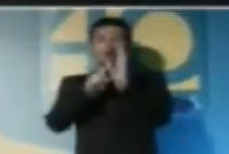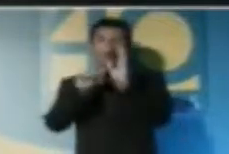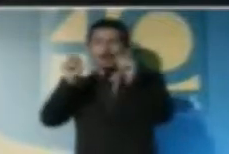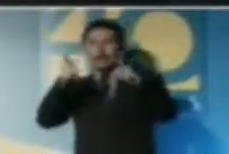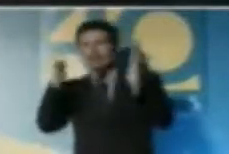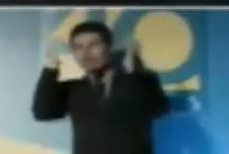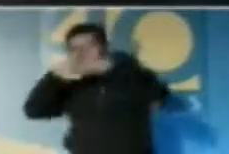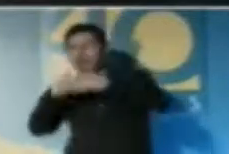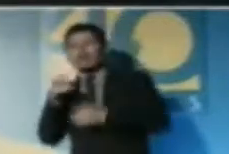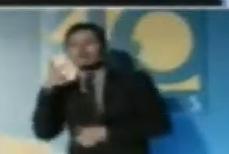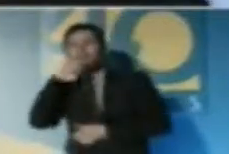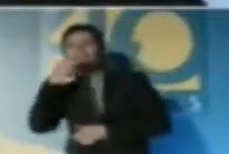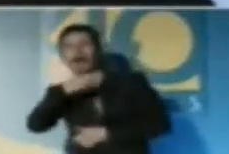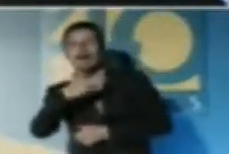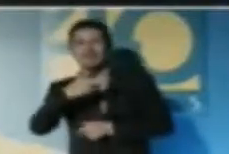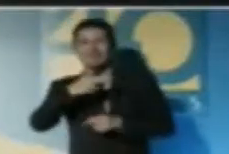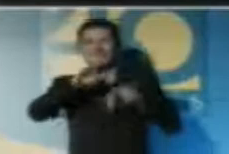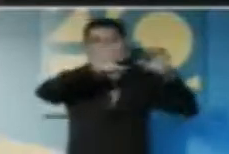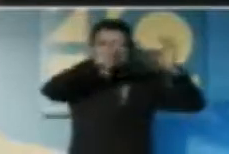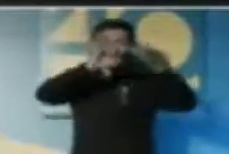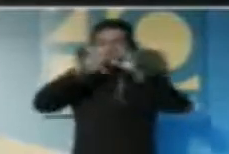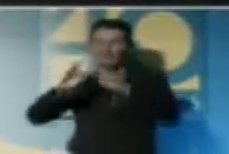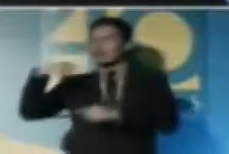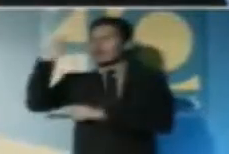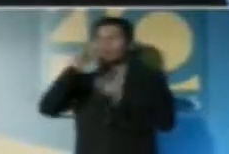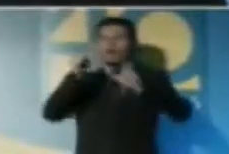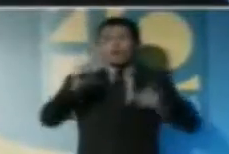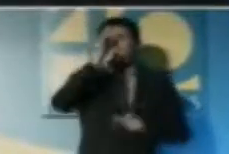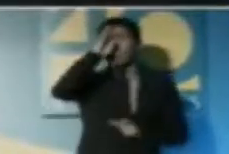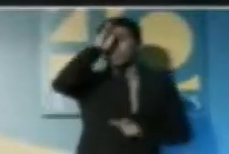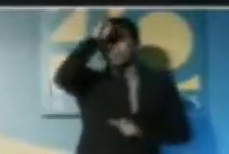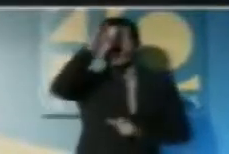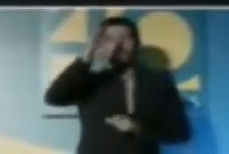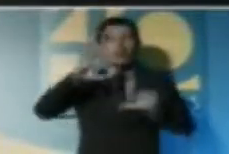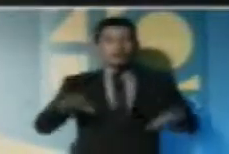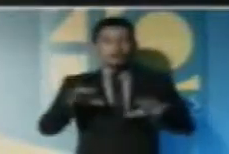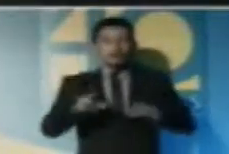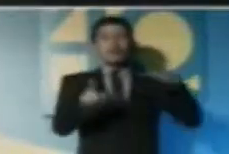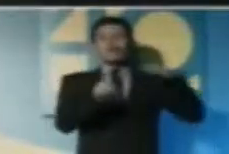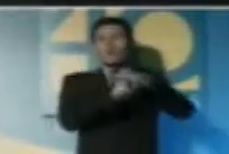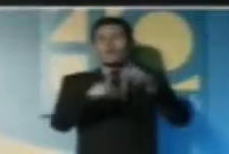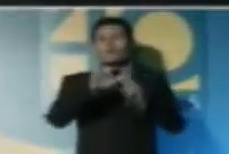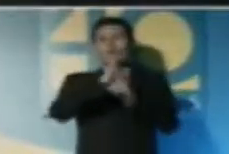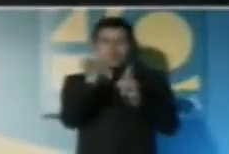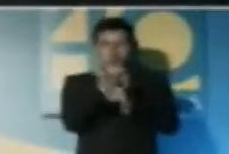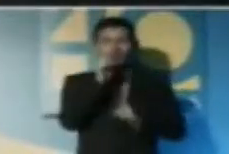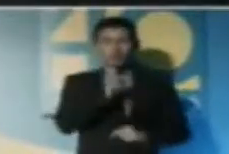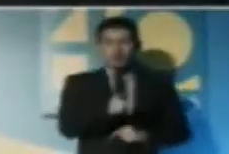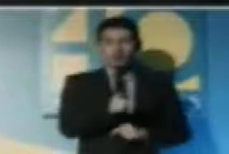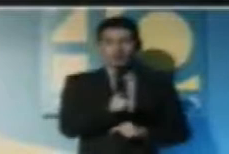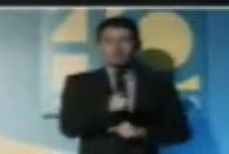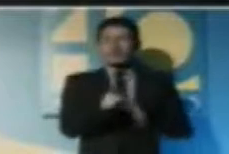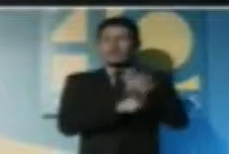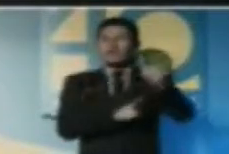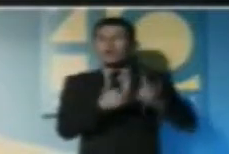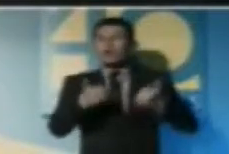trampa. Son frases de nuestra antología popular que de alguna manera se han introducido en nuestra cultura y contribuyen a que